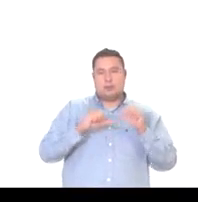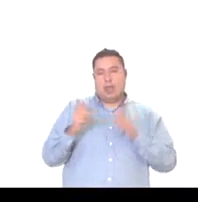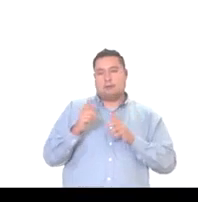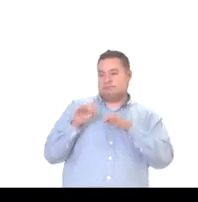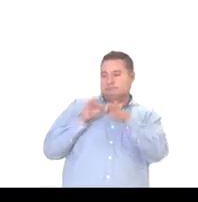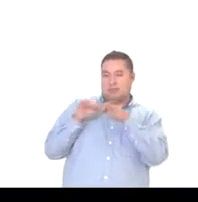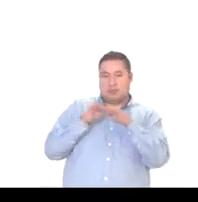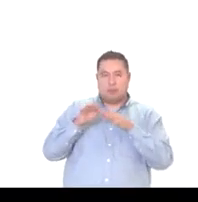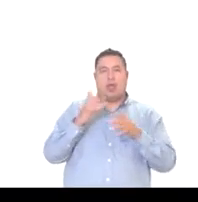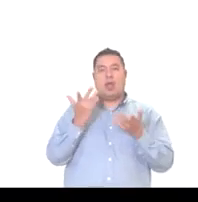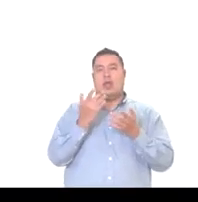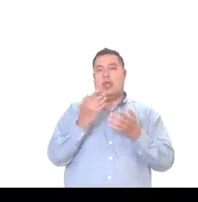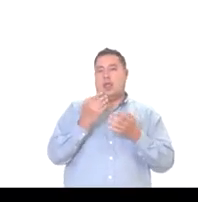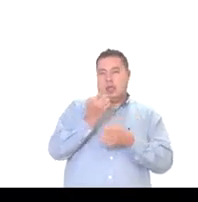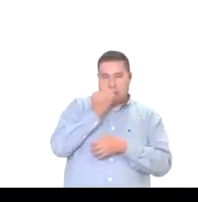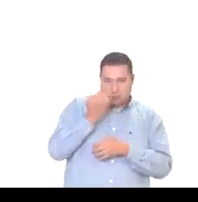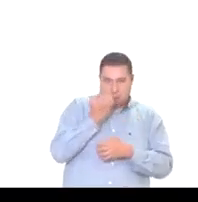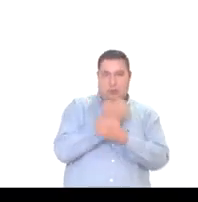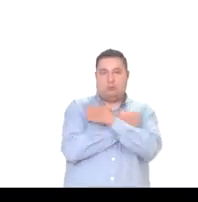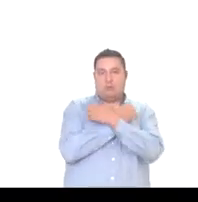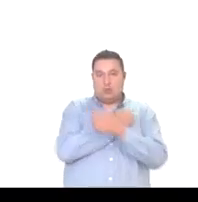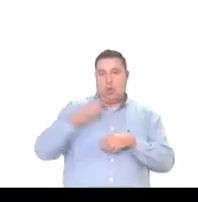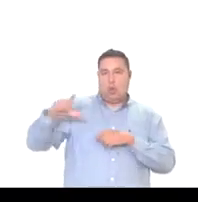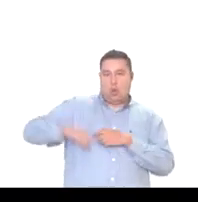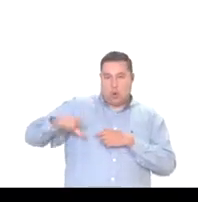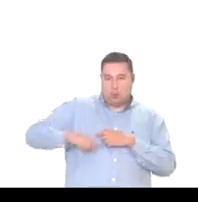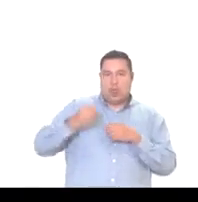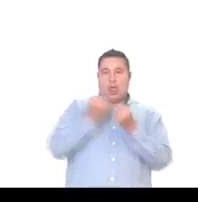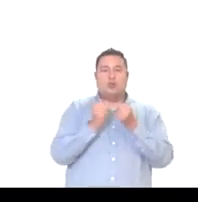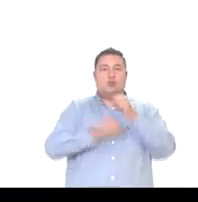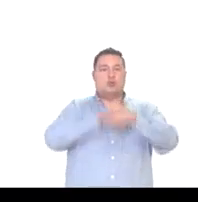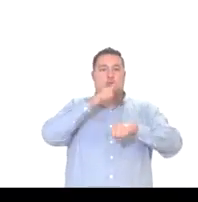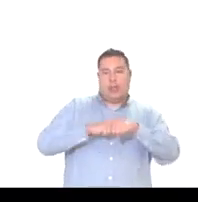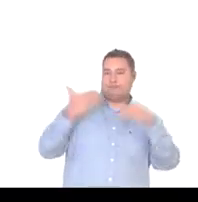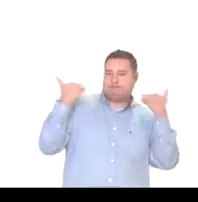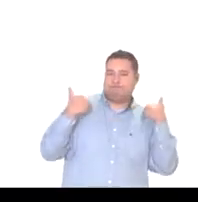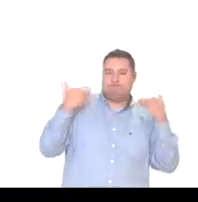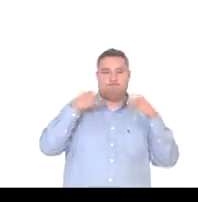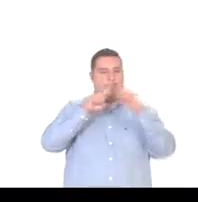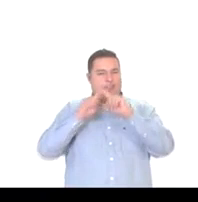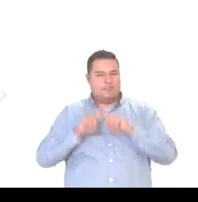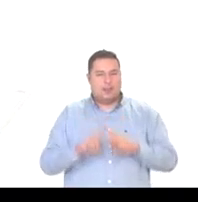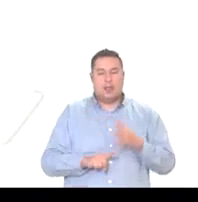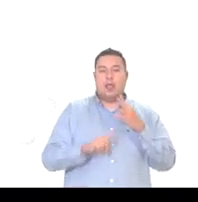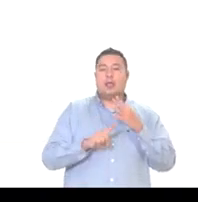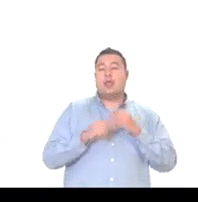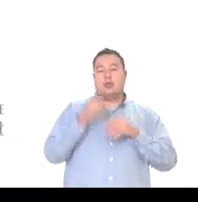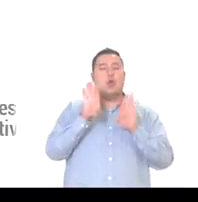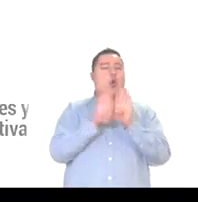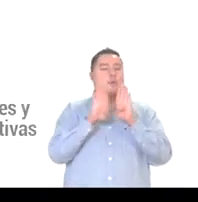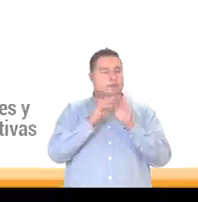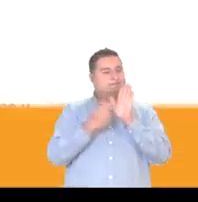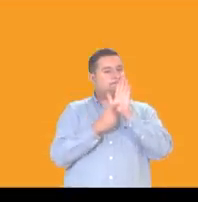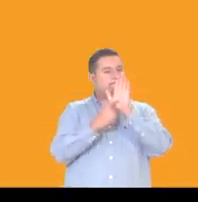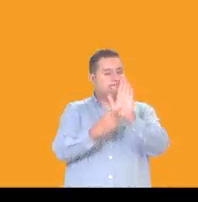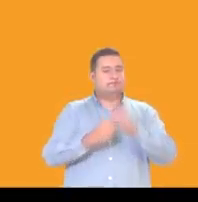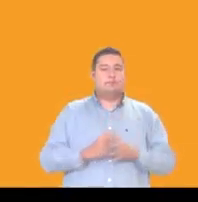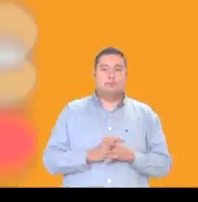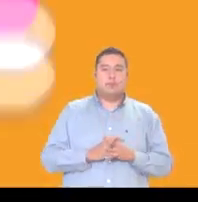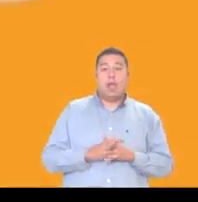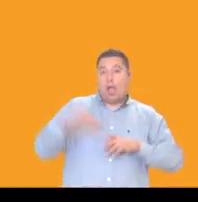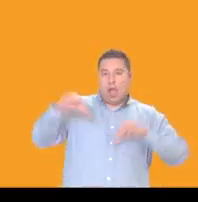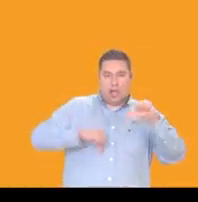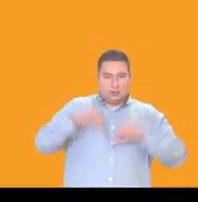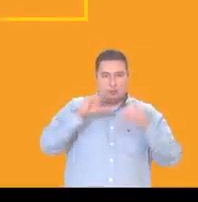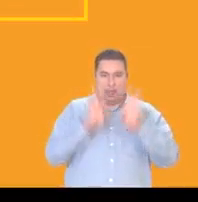actividades productivas, educativas, gubernamentales, sociales y recreativas será de la siguiente manera.